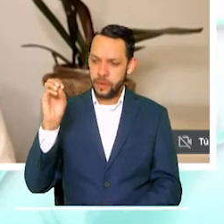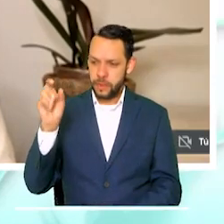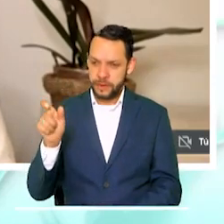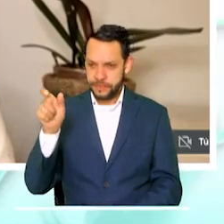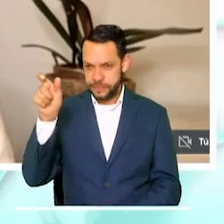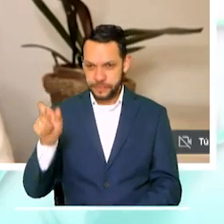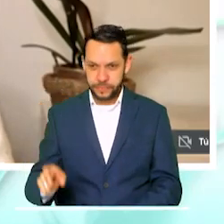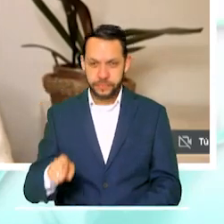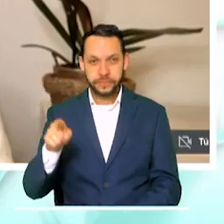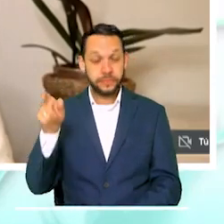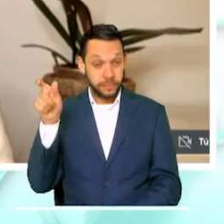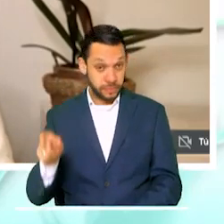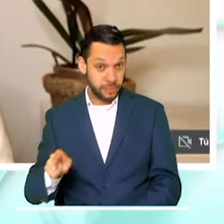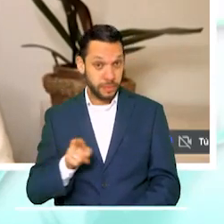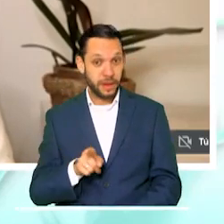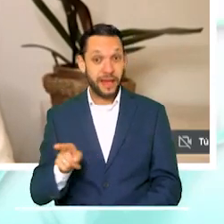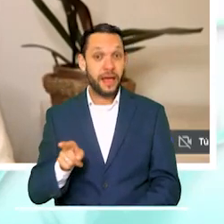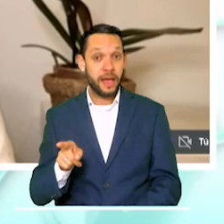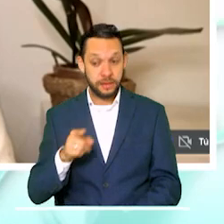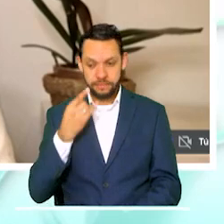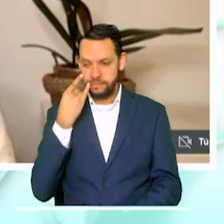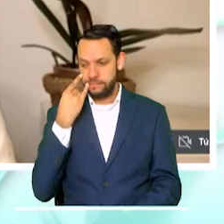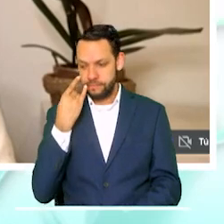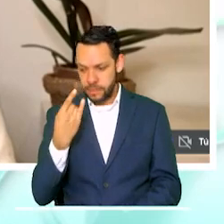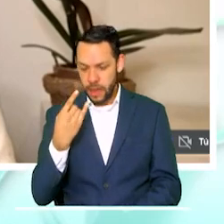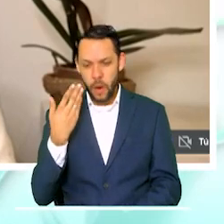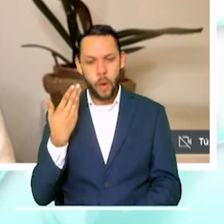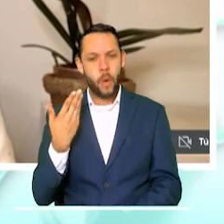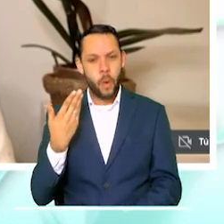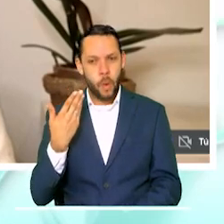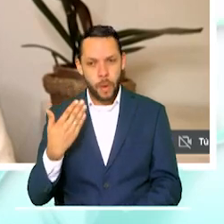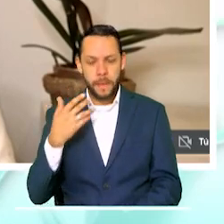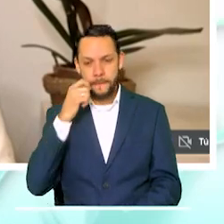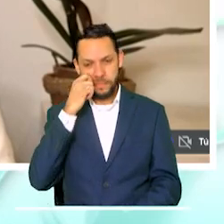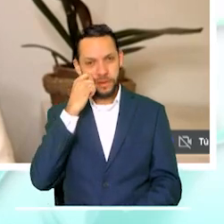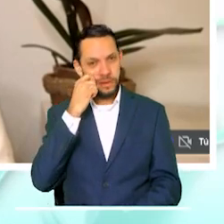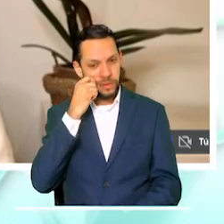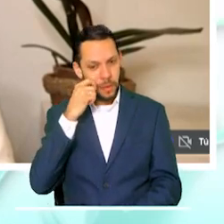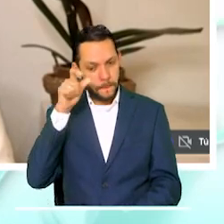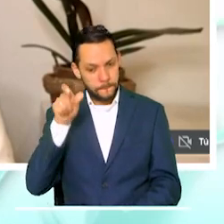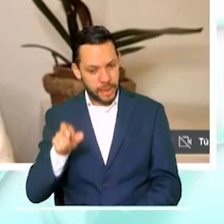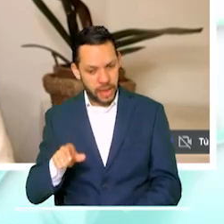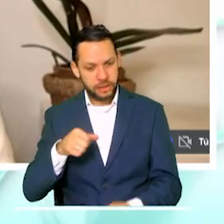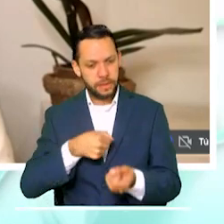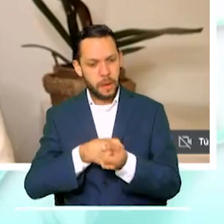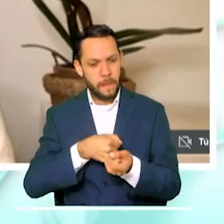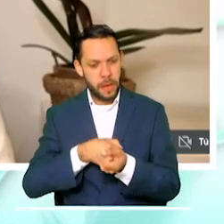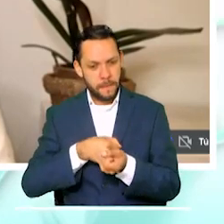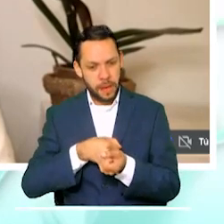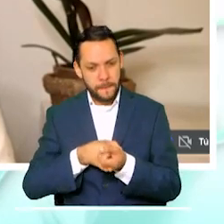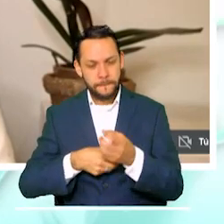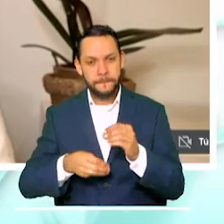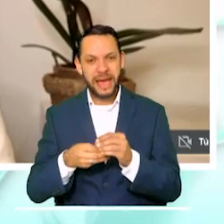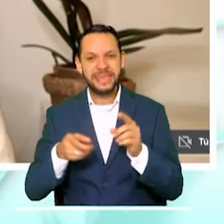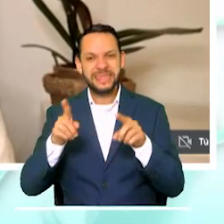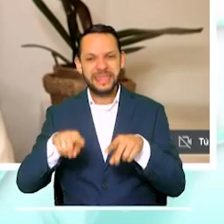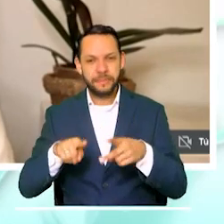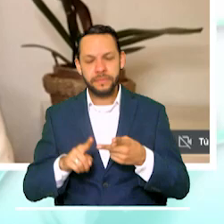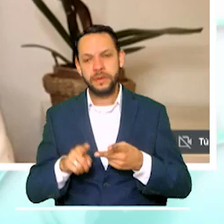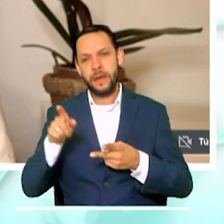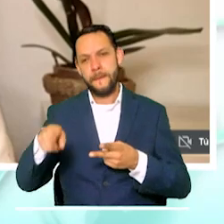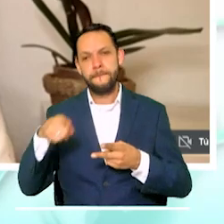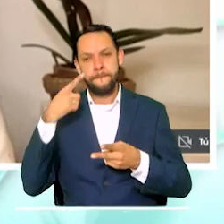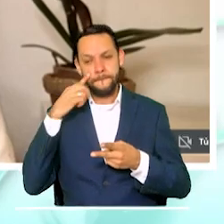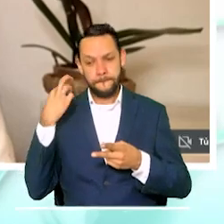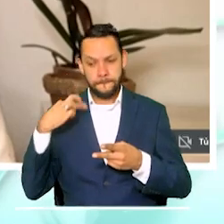Wills es una persona muy interesante desde el punto de vista humano. Yo lo conozco personalmente, pero también desde el punto de vista